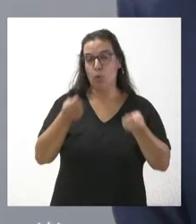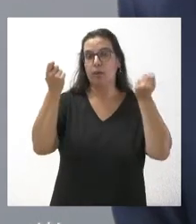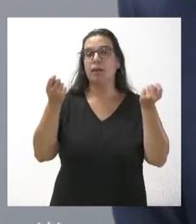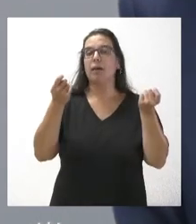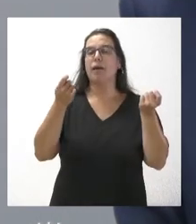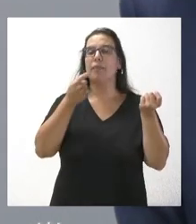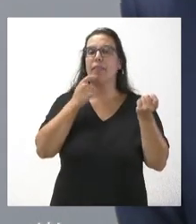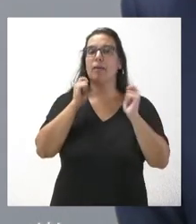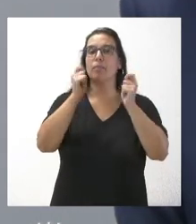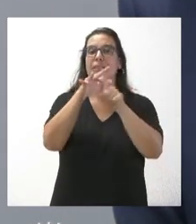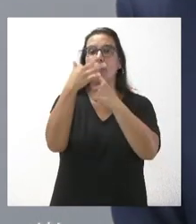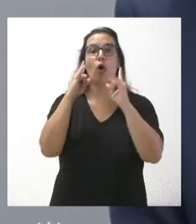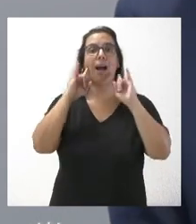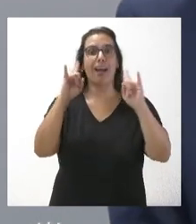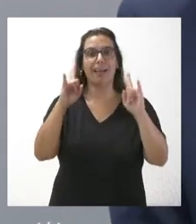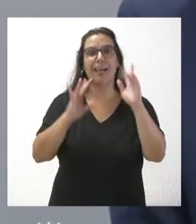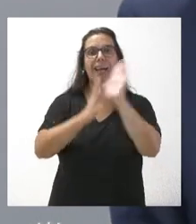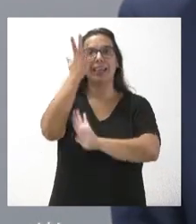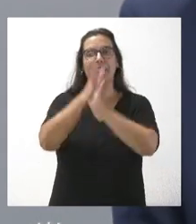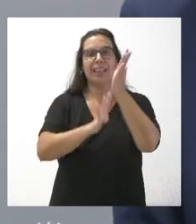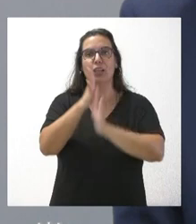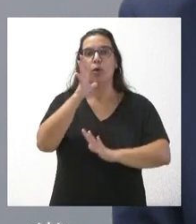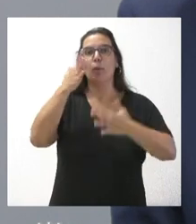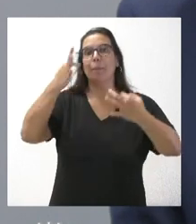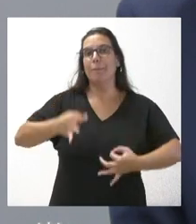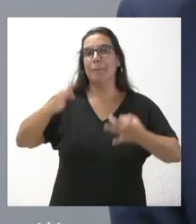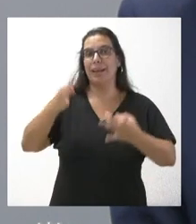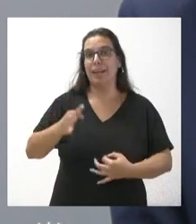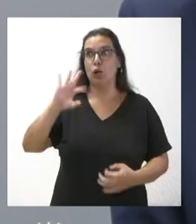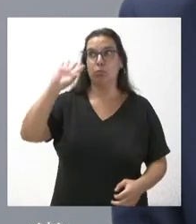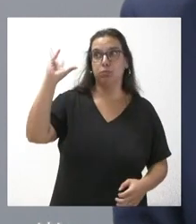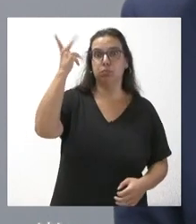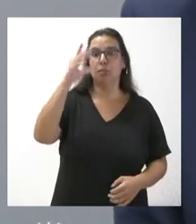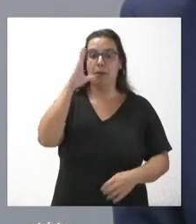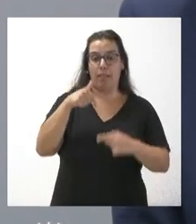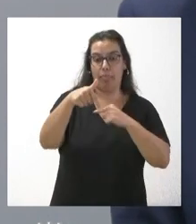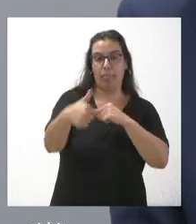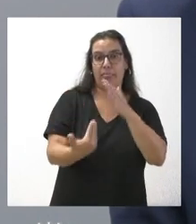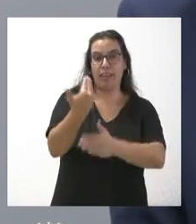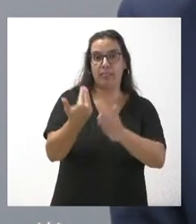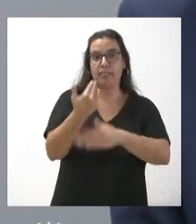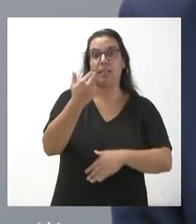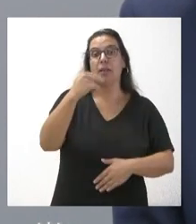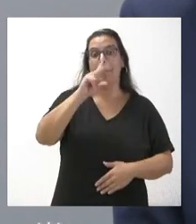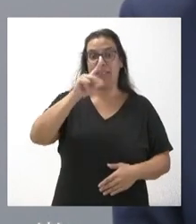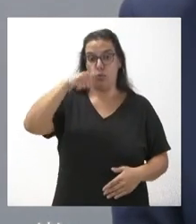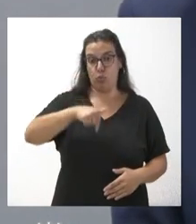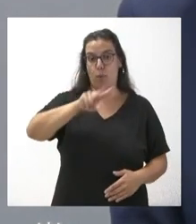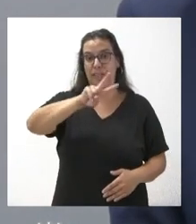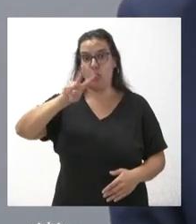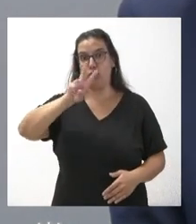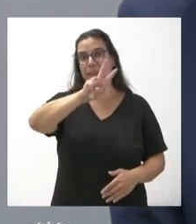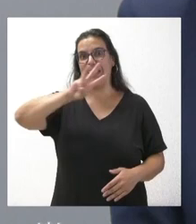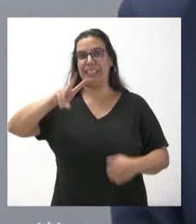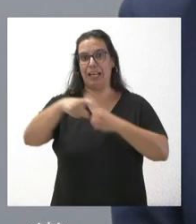una situación de alerta de incendios por riesgo meteorológico para los próximos días, para los días 21, hoy, 22 y